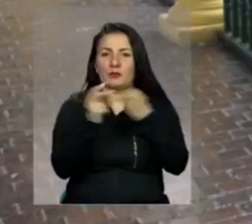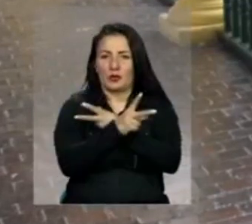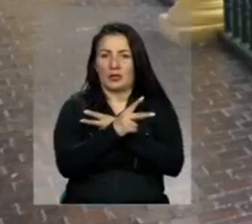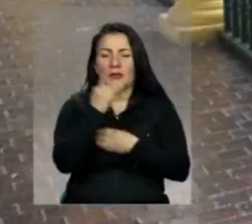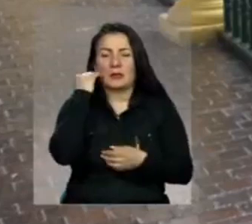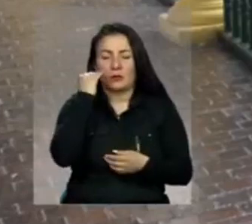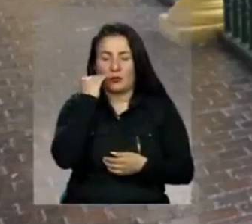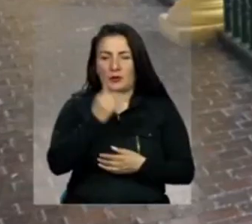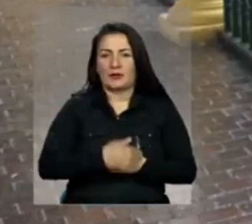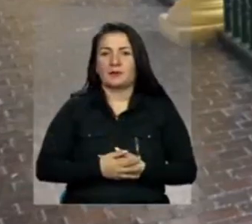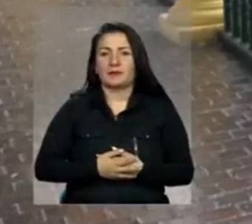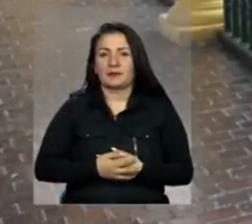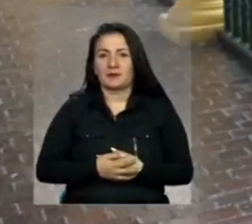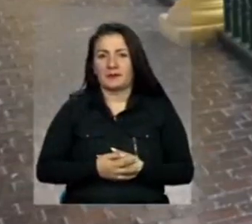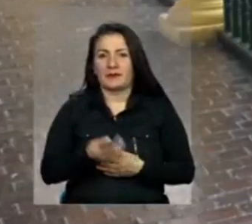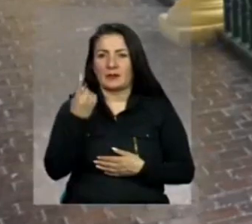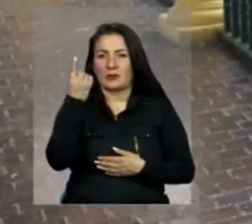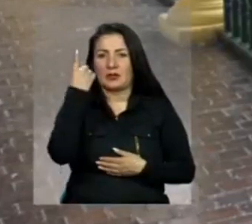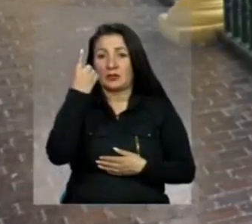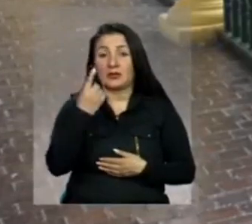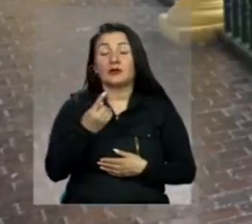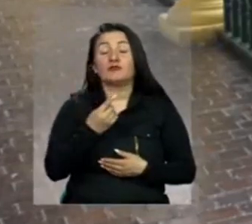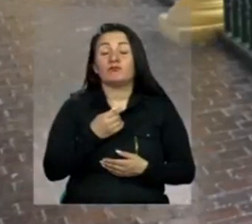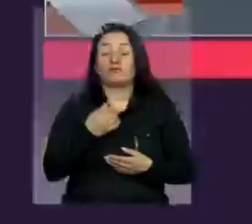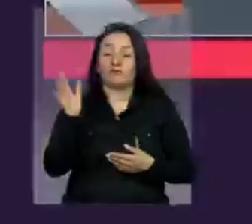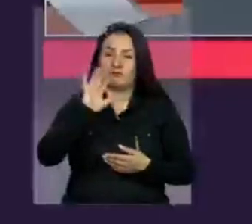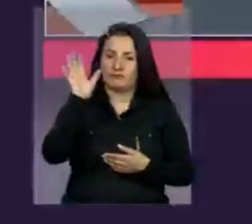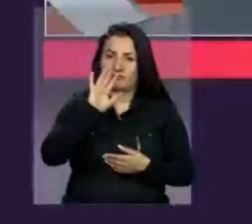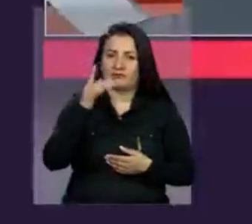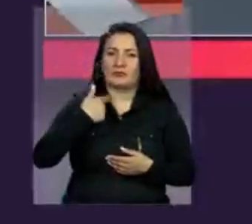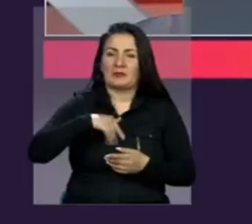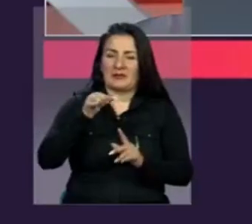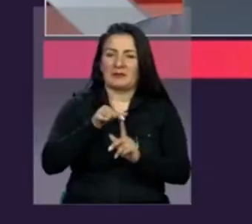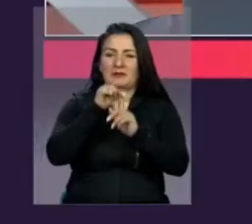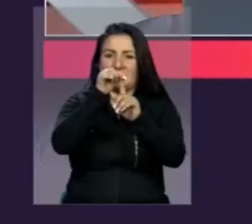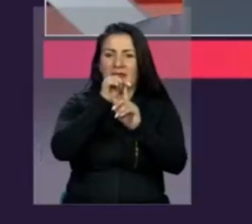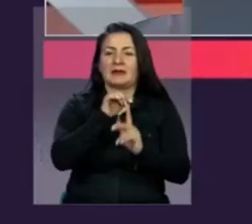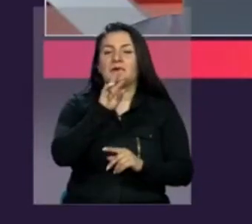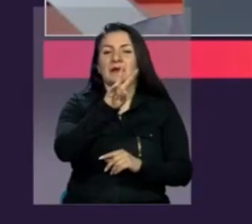las mujeres en el ámbito político. Me despido, Esteban Bejarano, especial 25N.